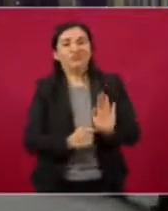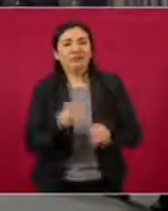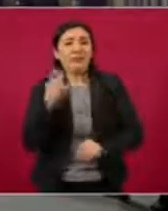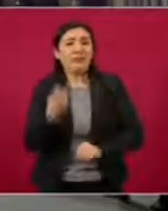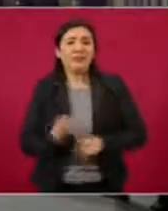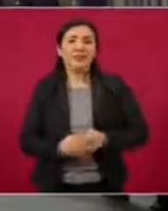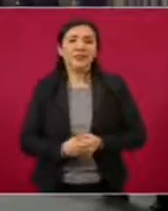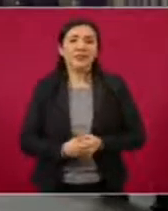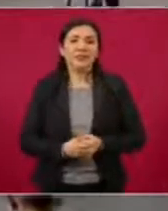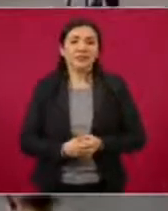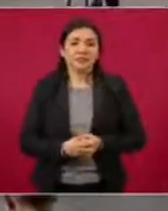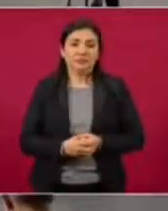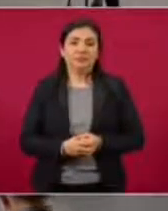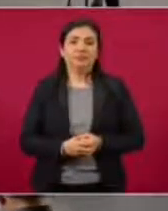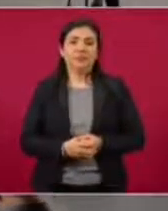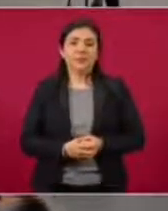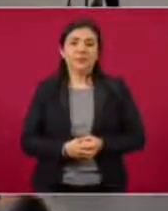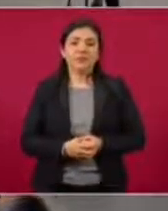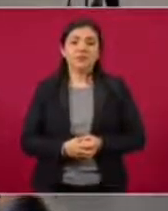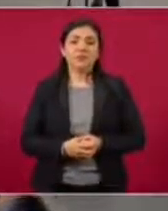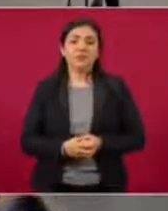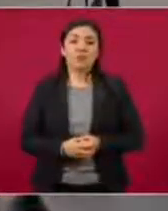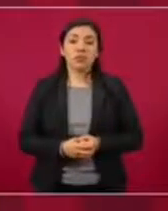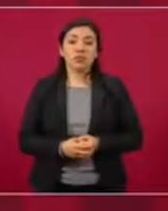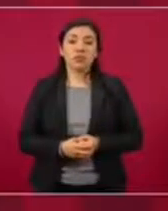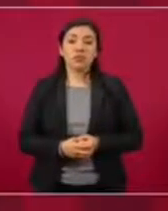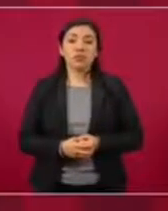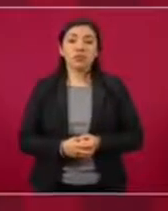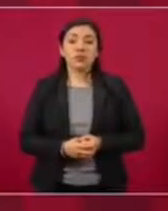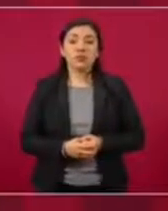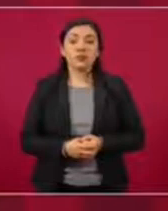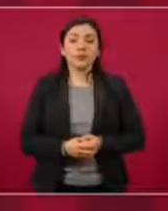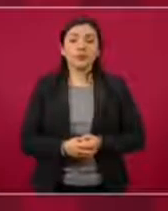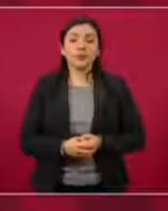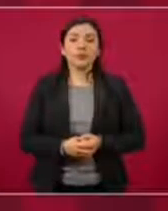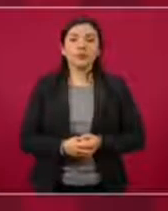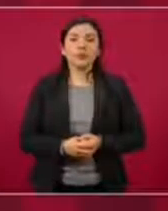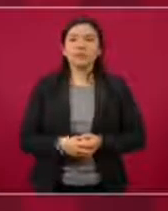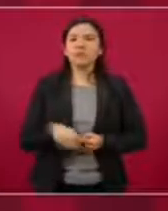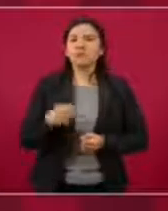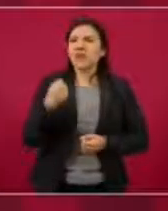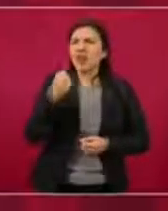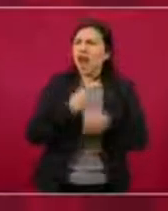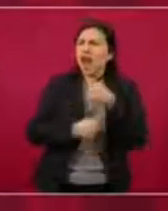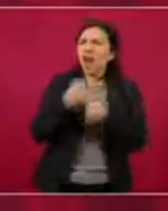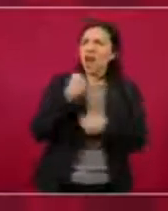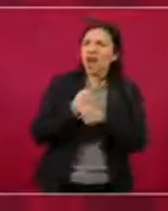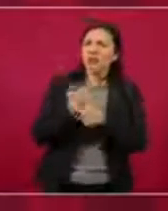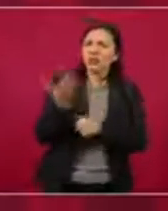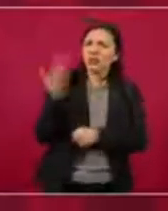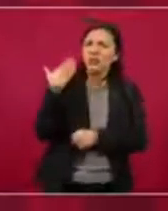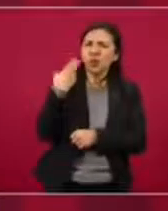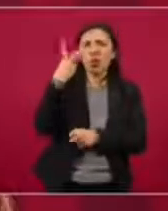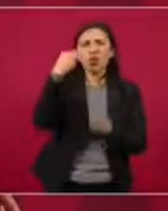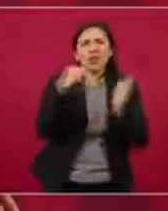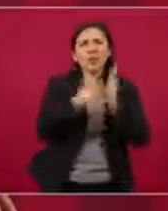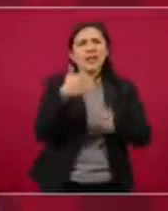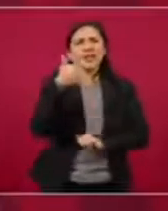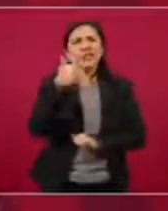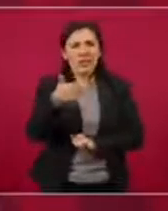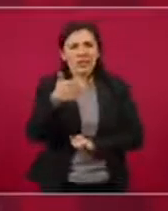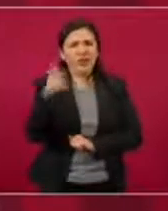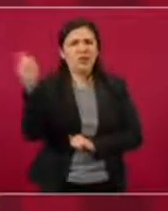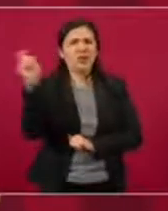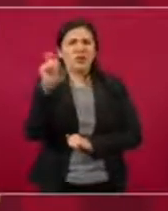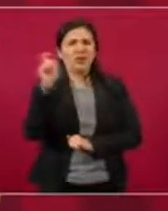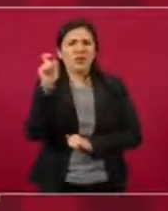Entonces, apabullan. En el 2006, el fraude,